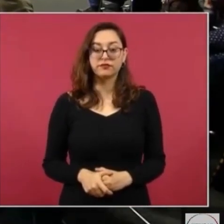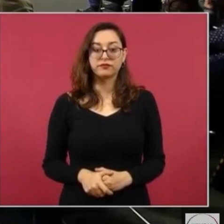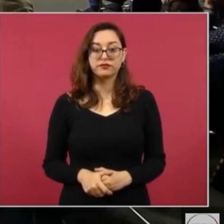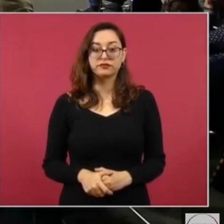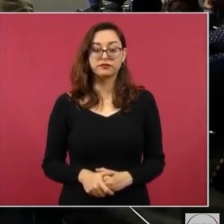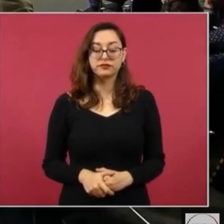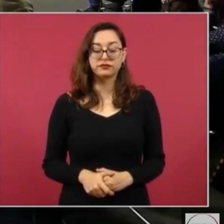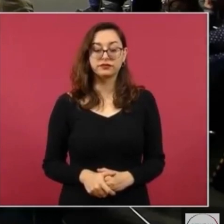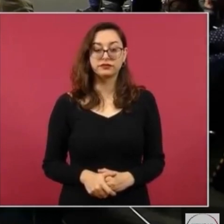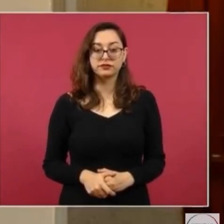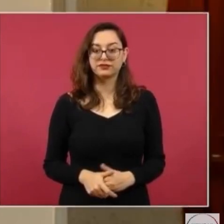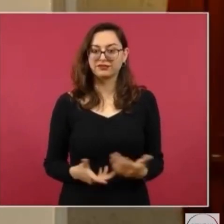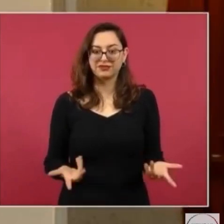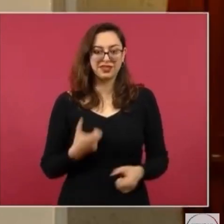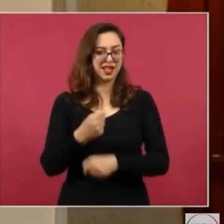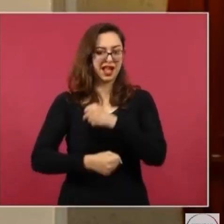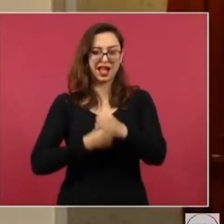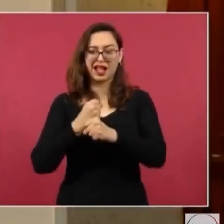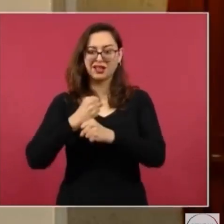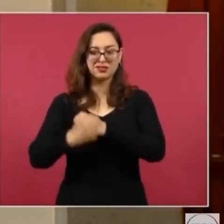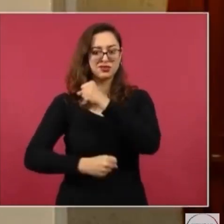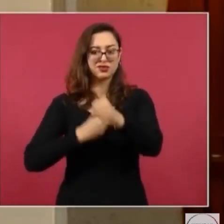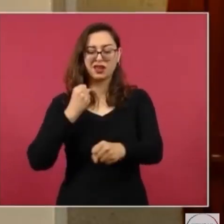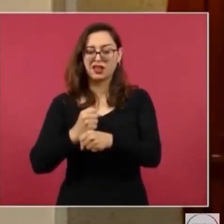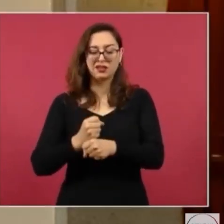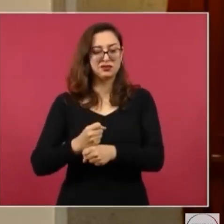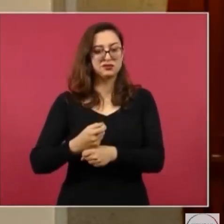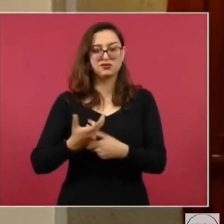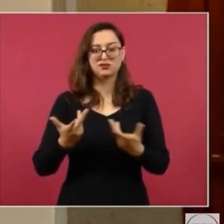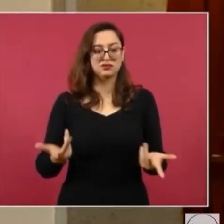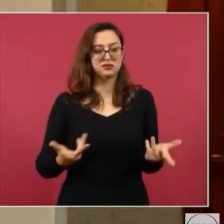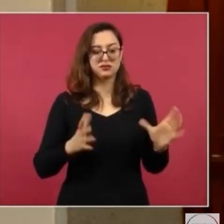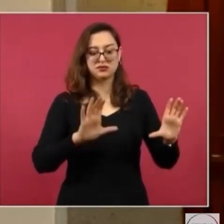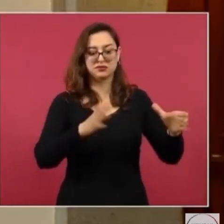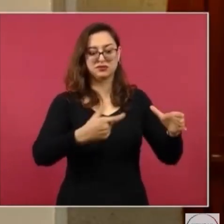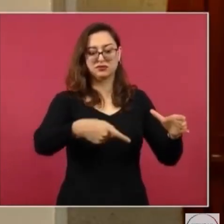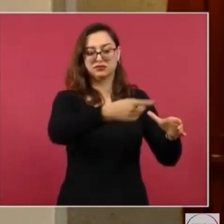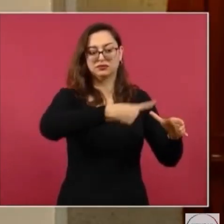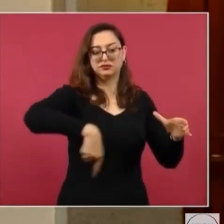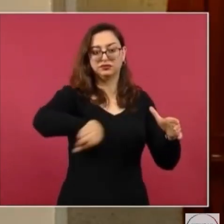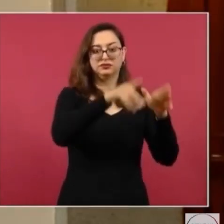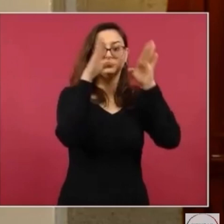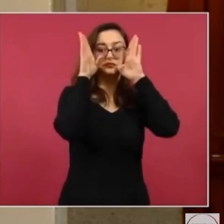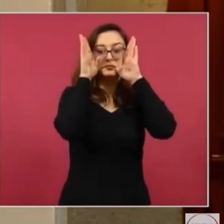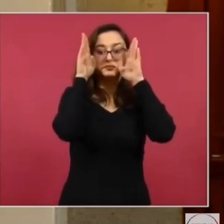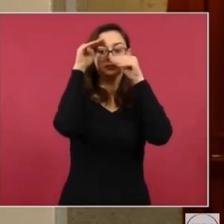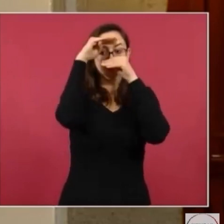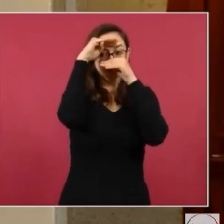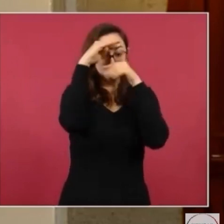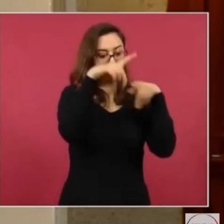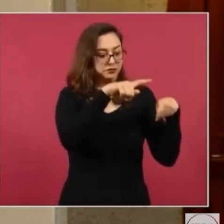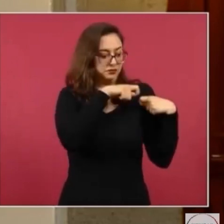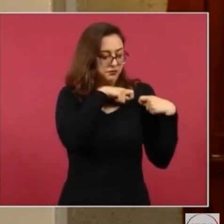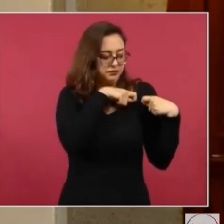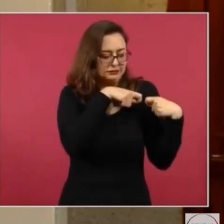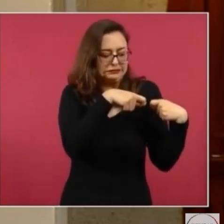Por siglos el pensamiento conservador